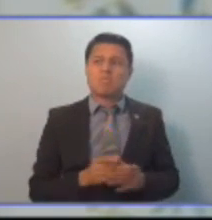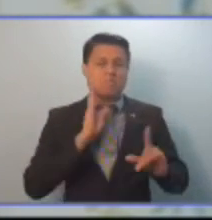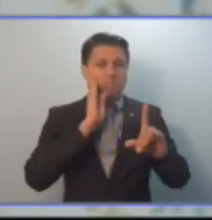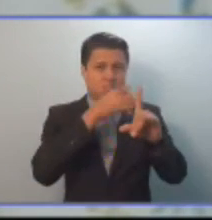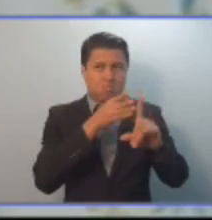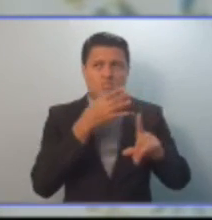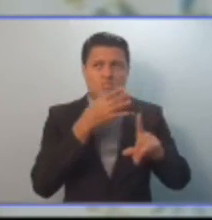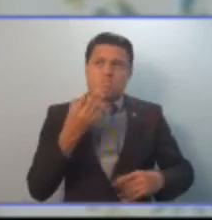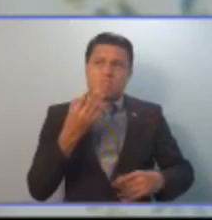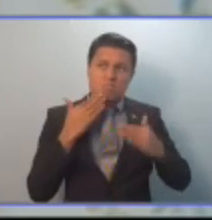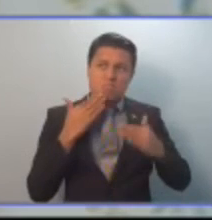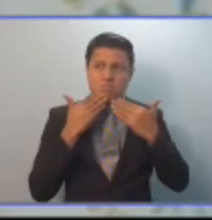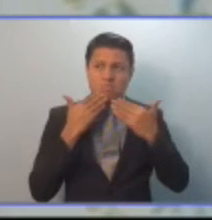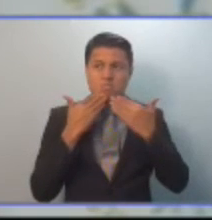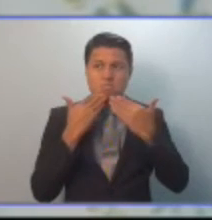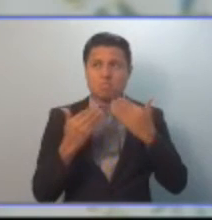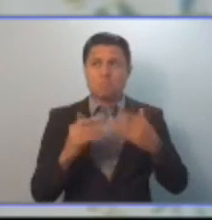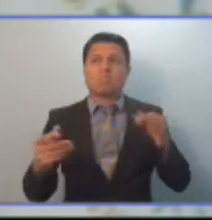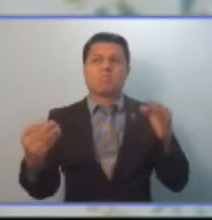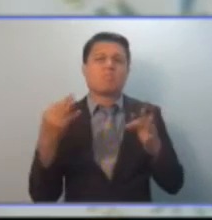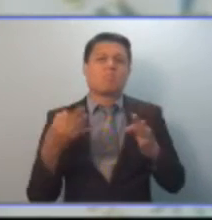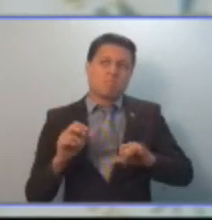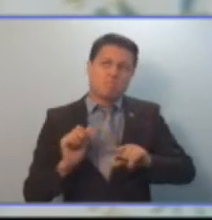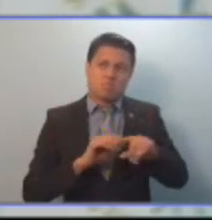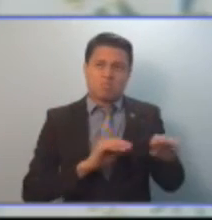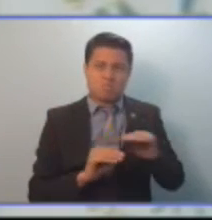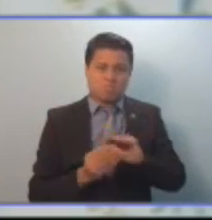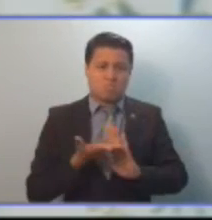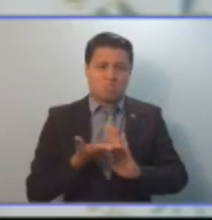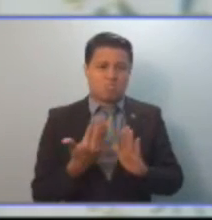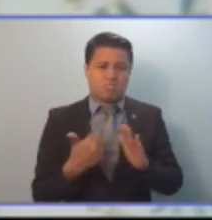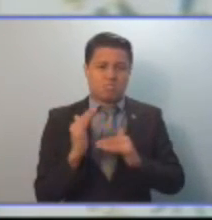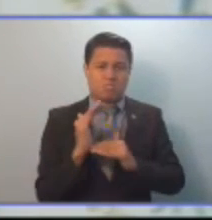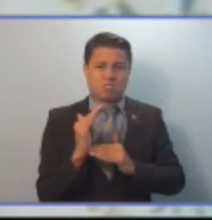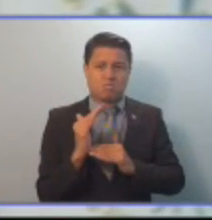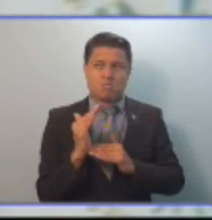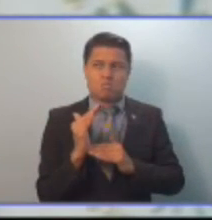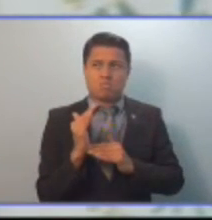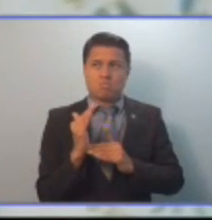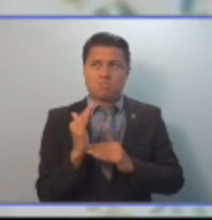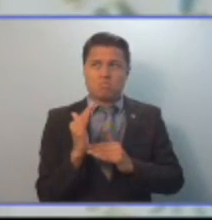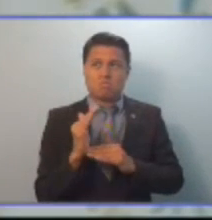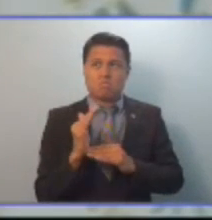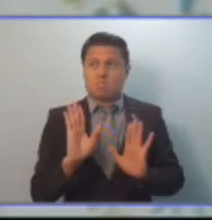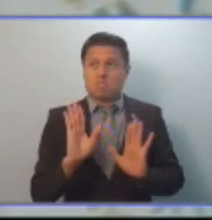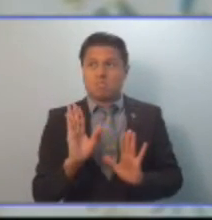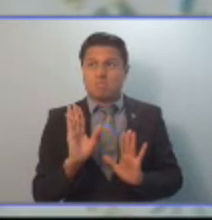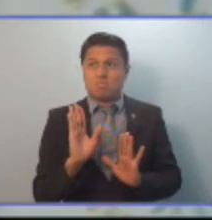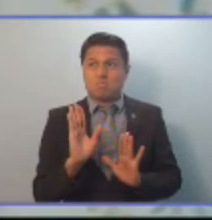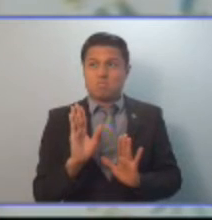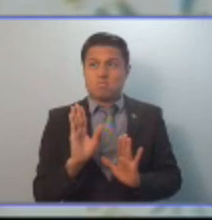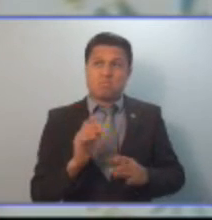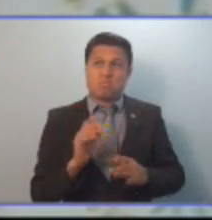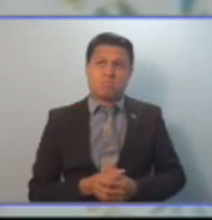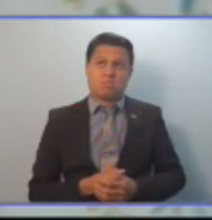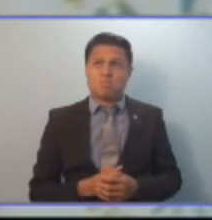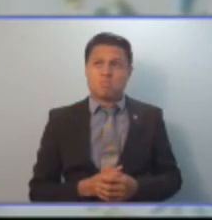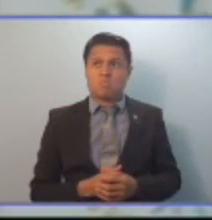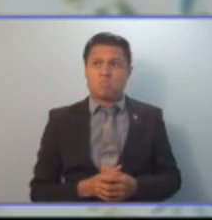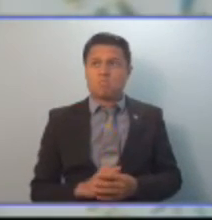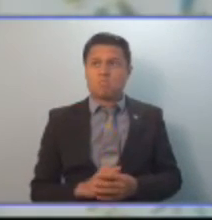incidencias. Y hablaba de las formas como se pueden fortalecer, pero no en